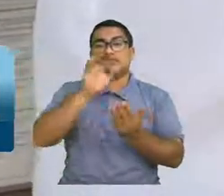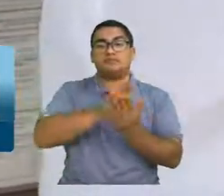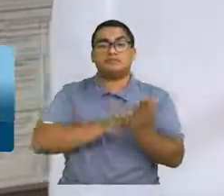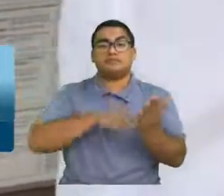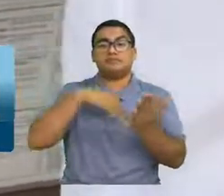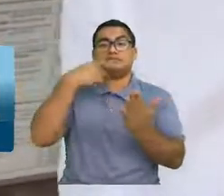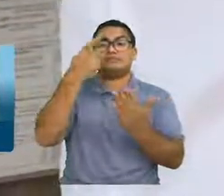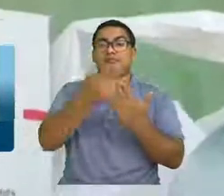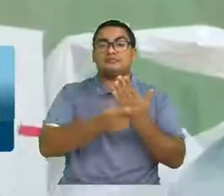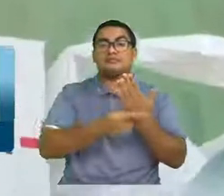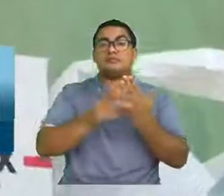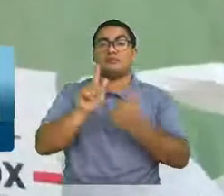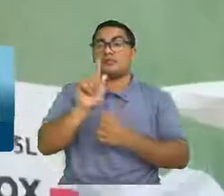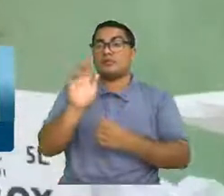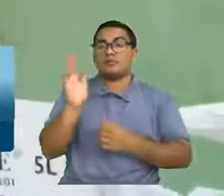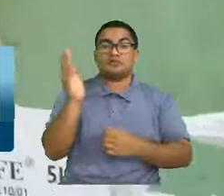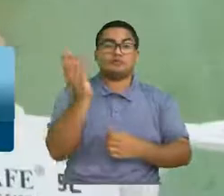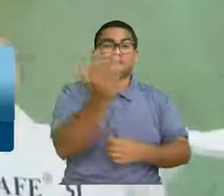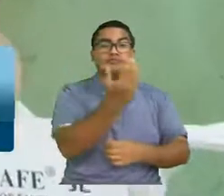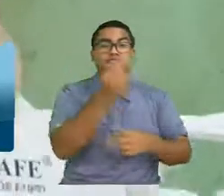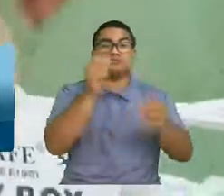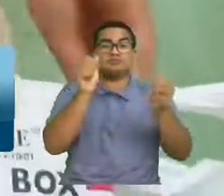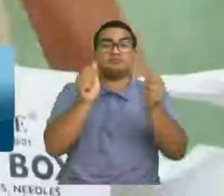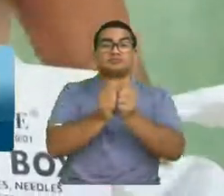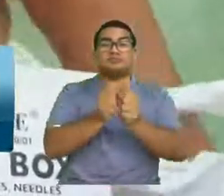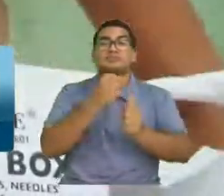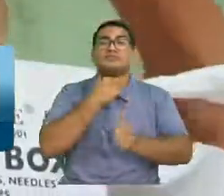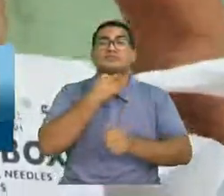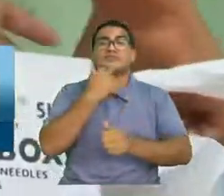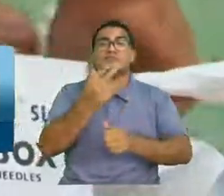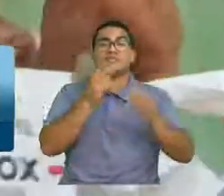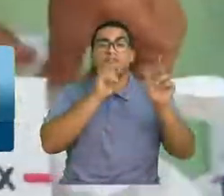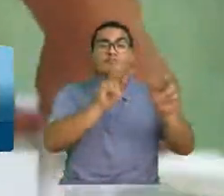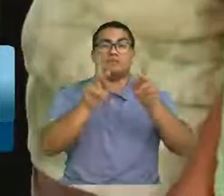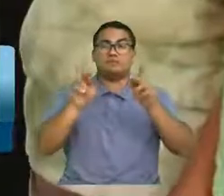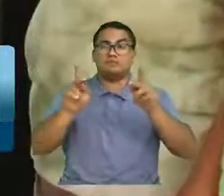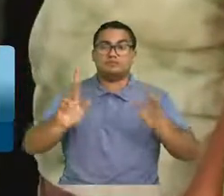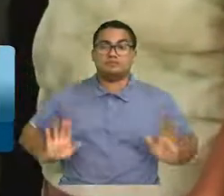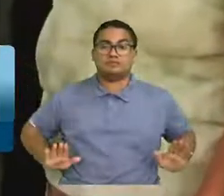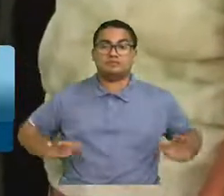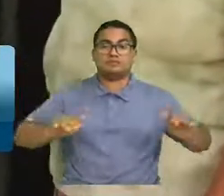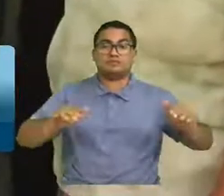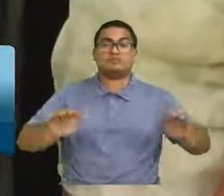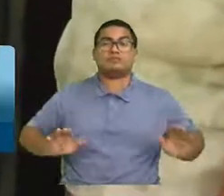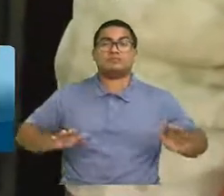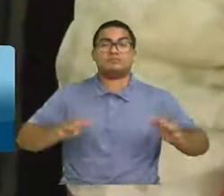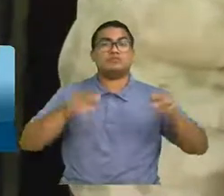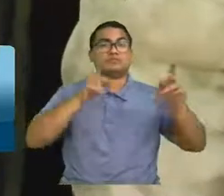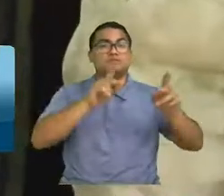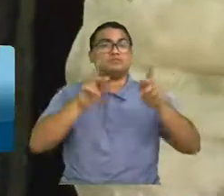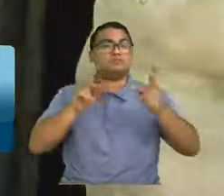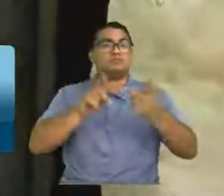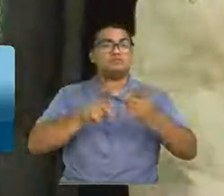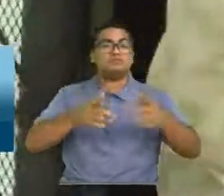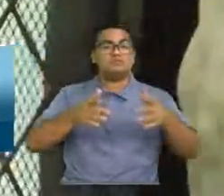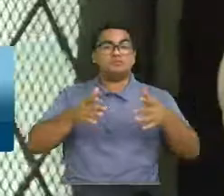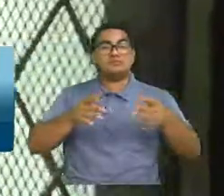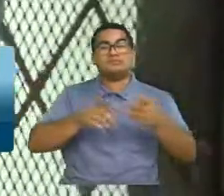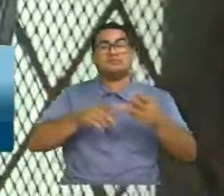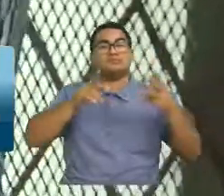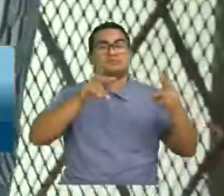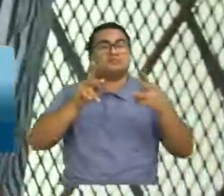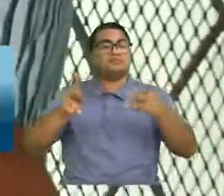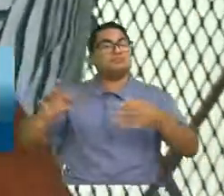que son aquellos pacientes que utilizan lo que es silla de ruedas, que padecen de Alzheimer, que tienen múltiples